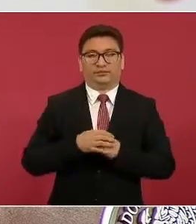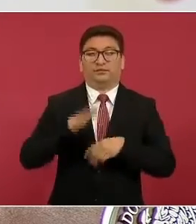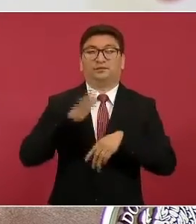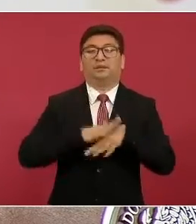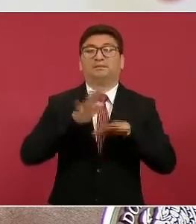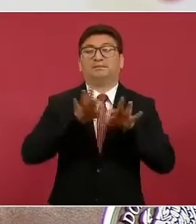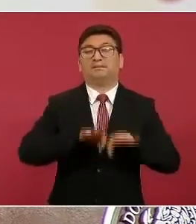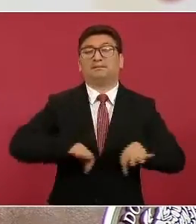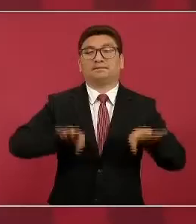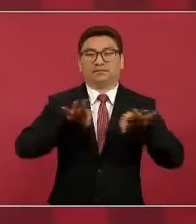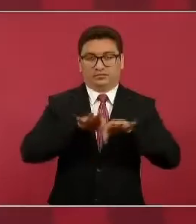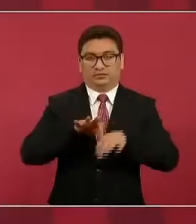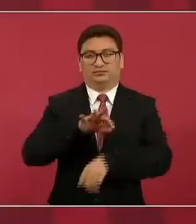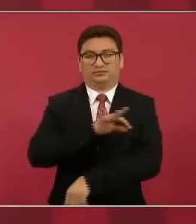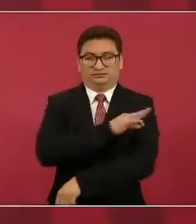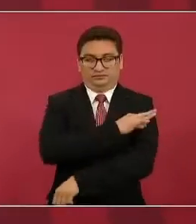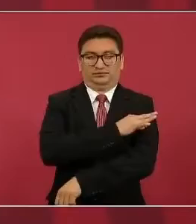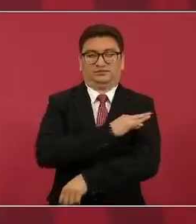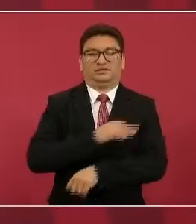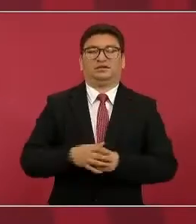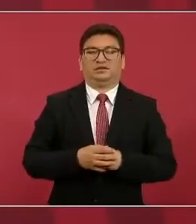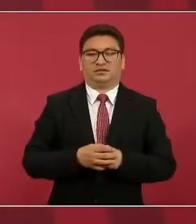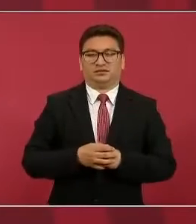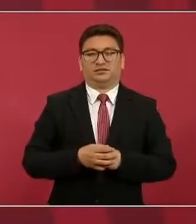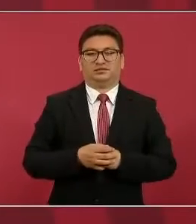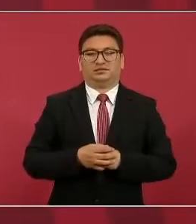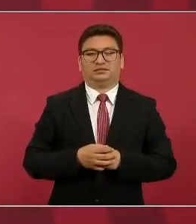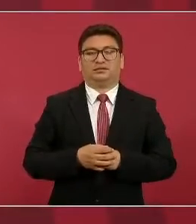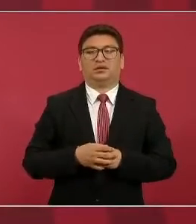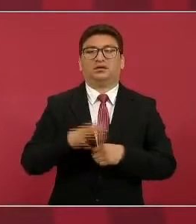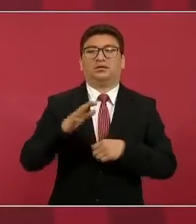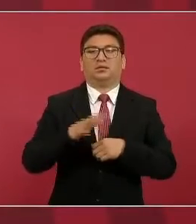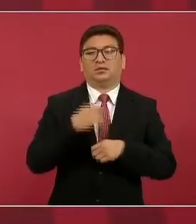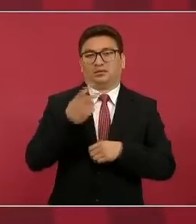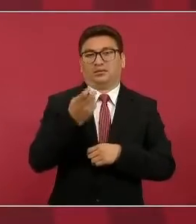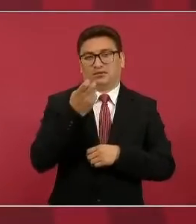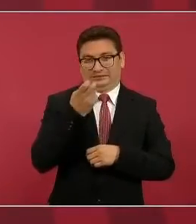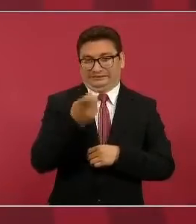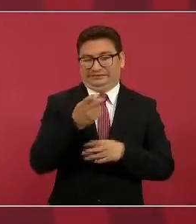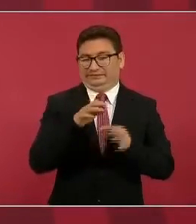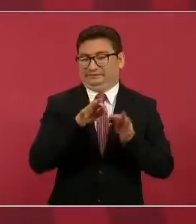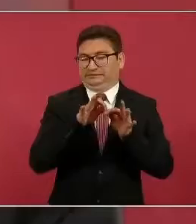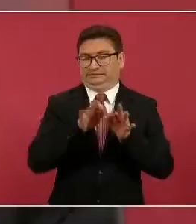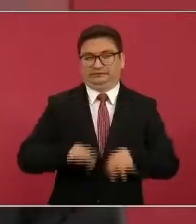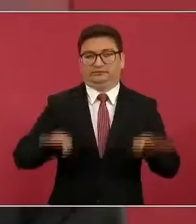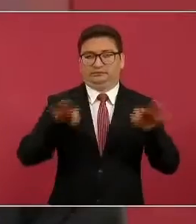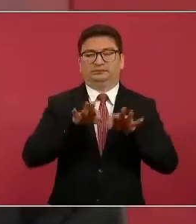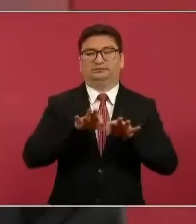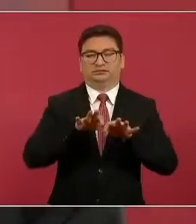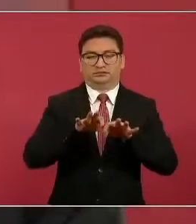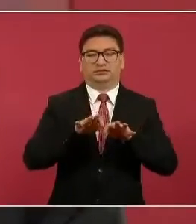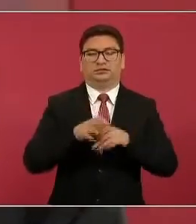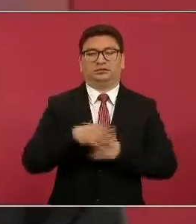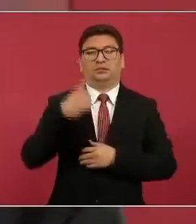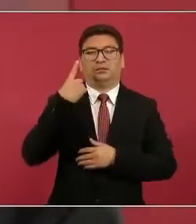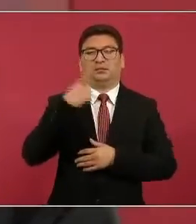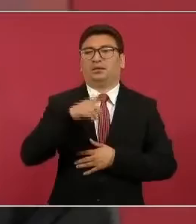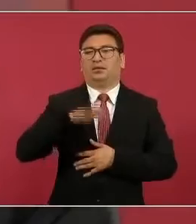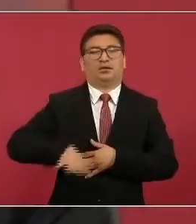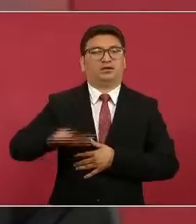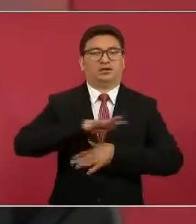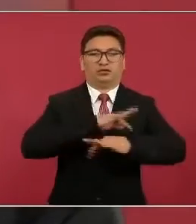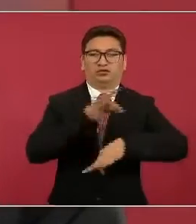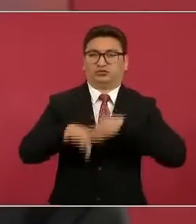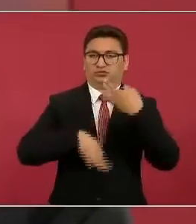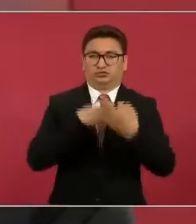vacuna, que fue decisiva para que nos